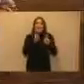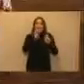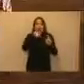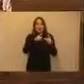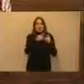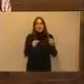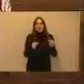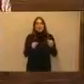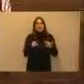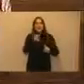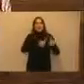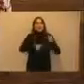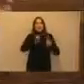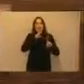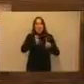Asturias, ¿no?